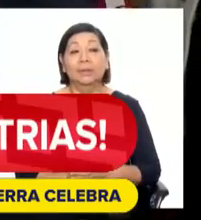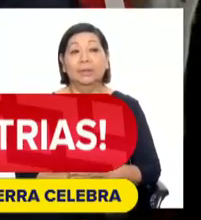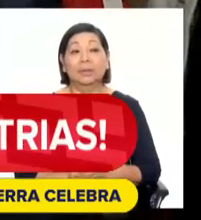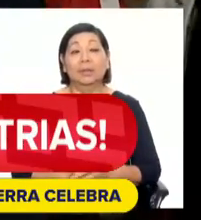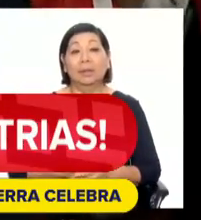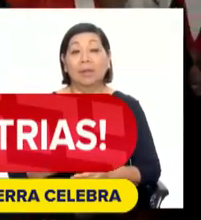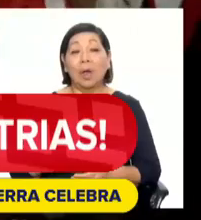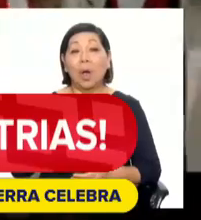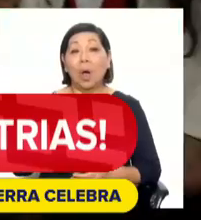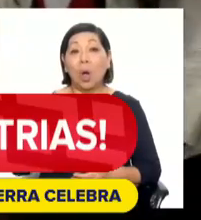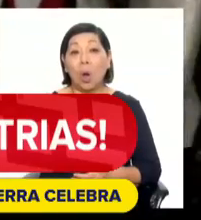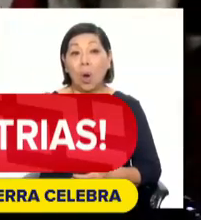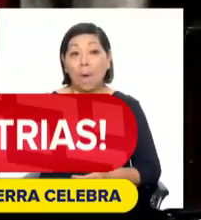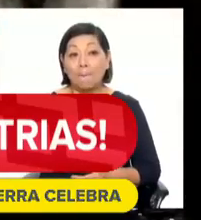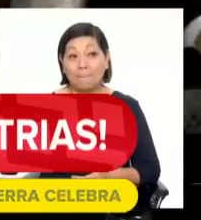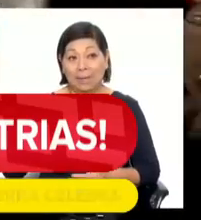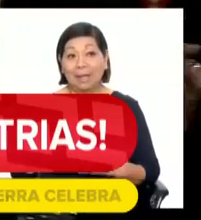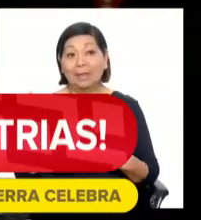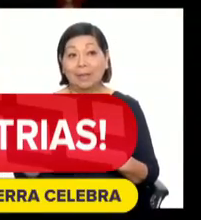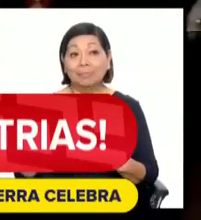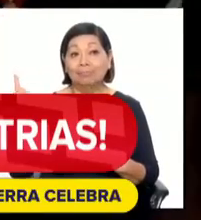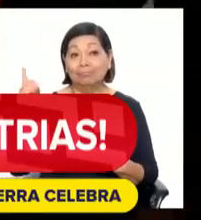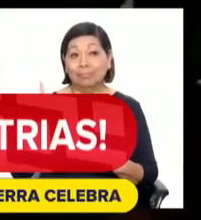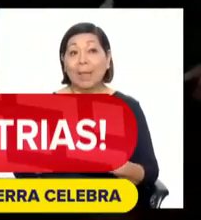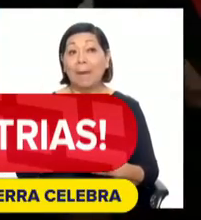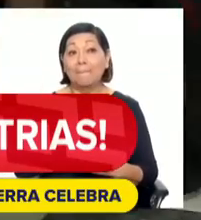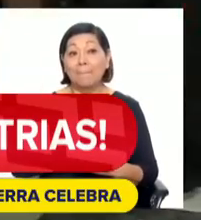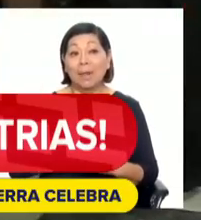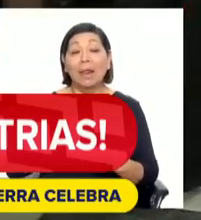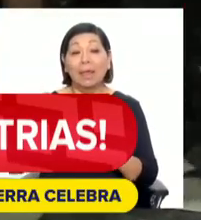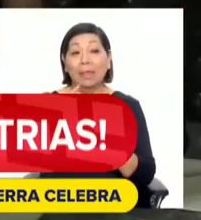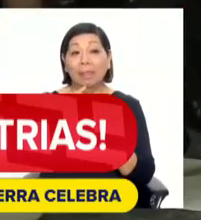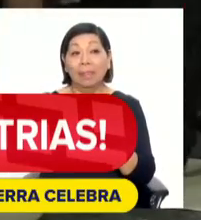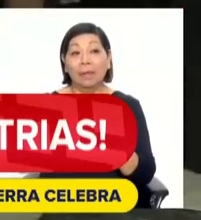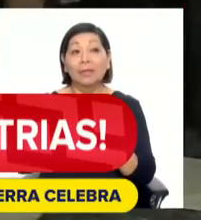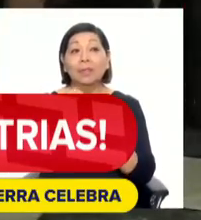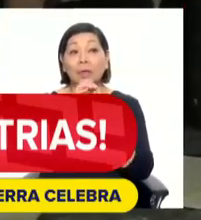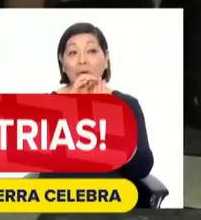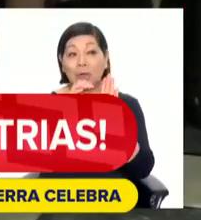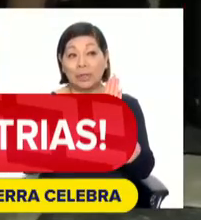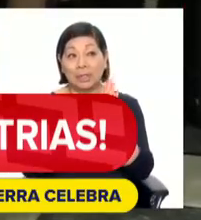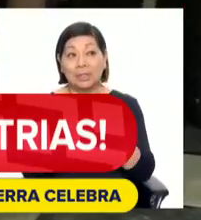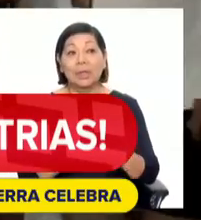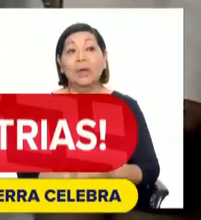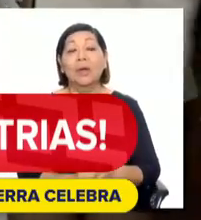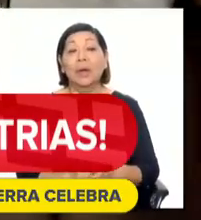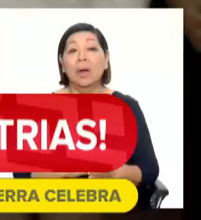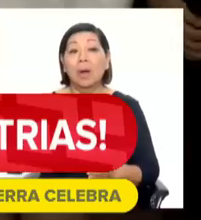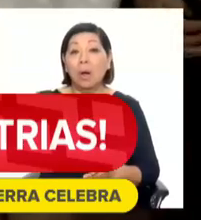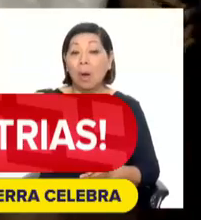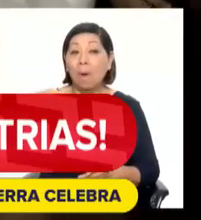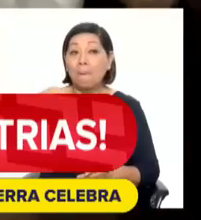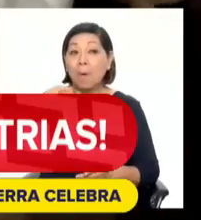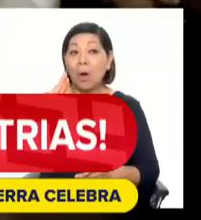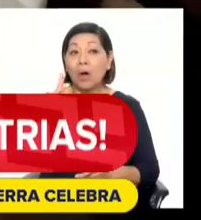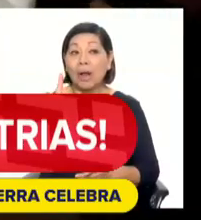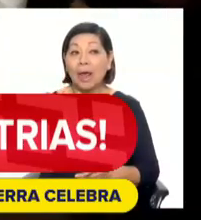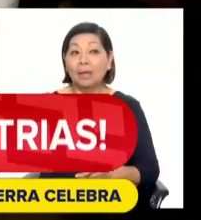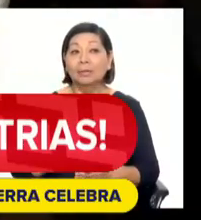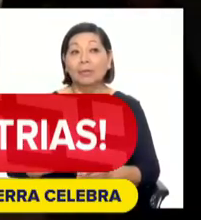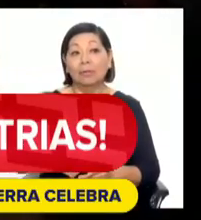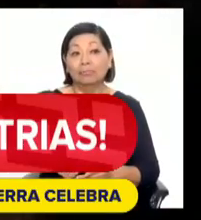Muchas gracias, compañeros, directo en directo. Un abrazo a todo el país. Esas son las únicas palabras que dio